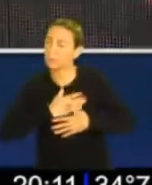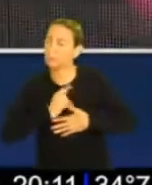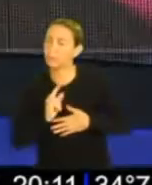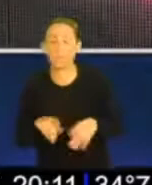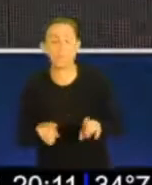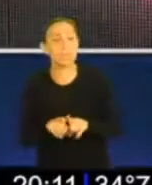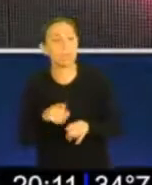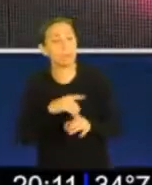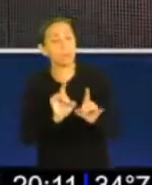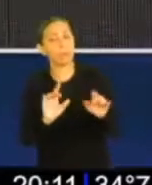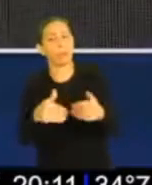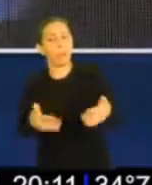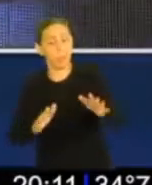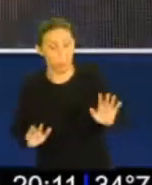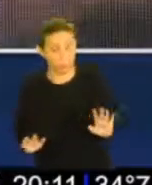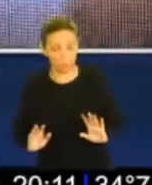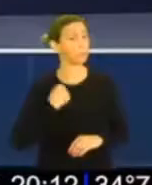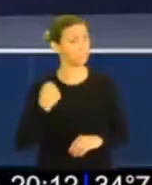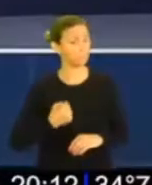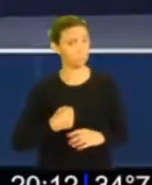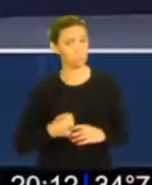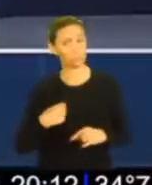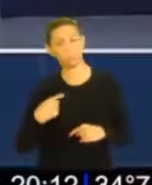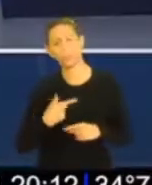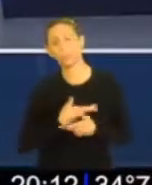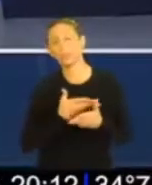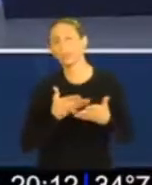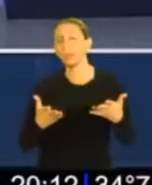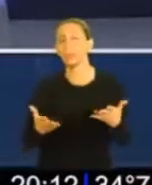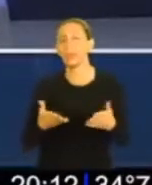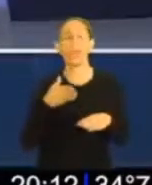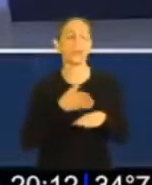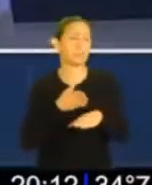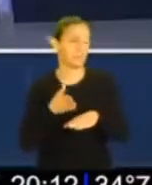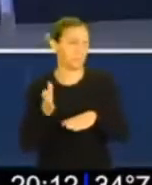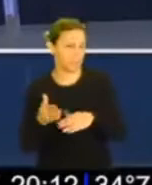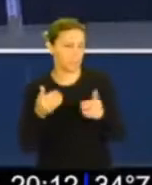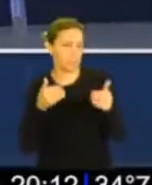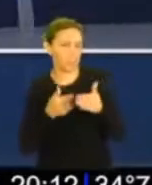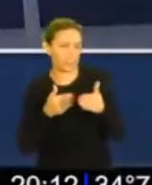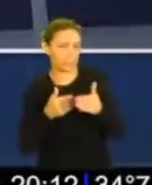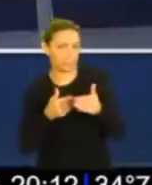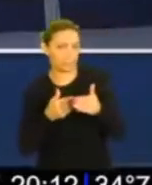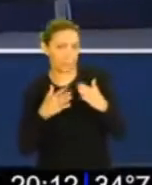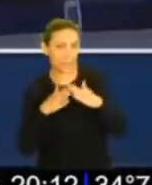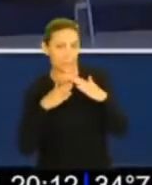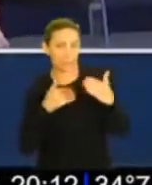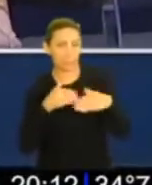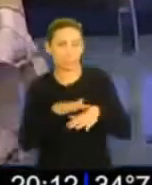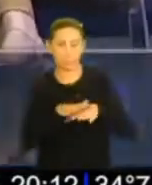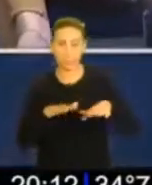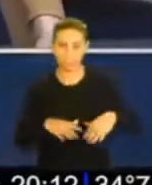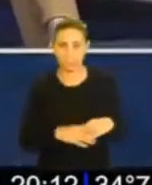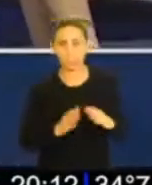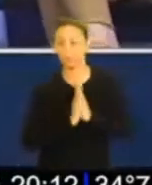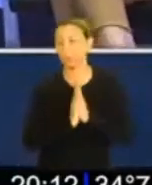ser transmisores, digamos, del virus. Generalmente están accesibles cerca de las casas, así que bueno,